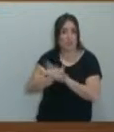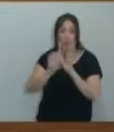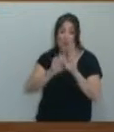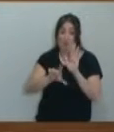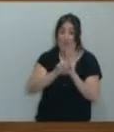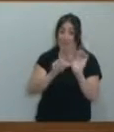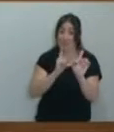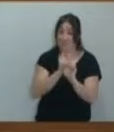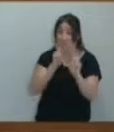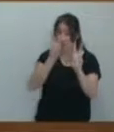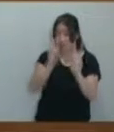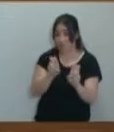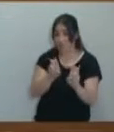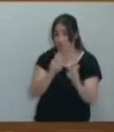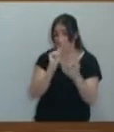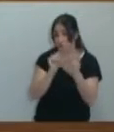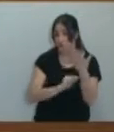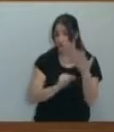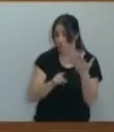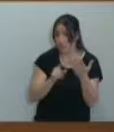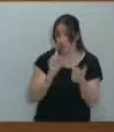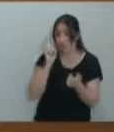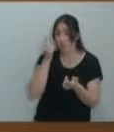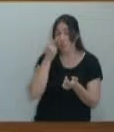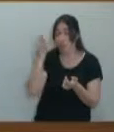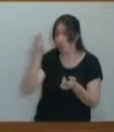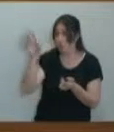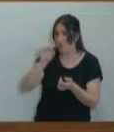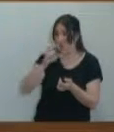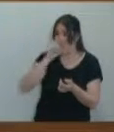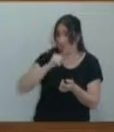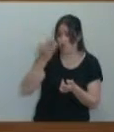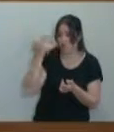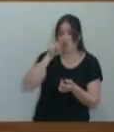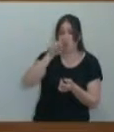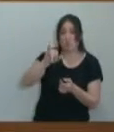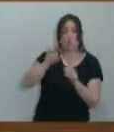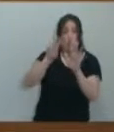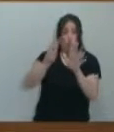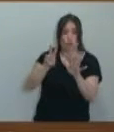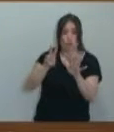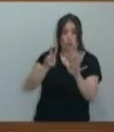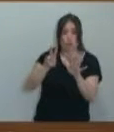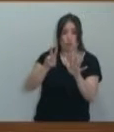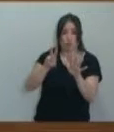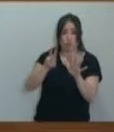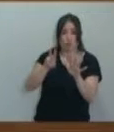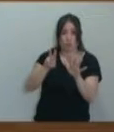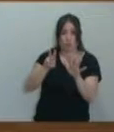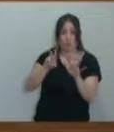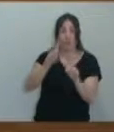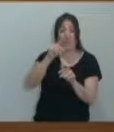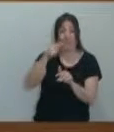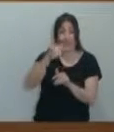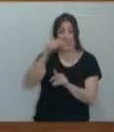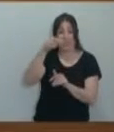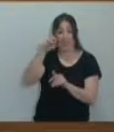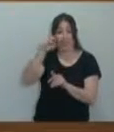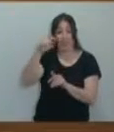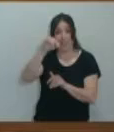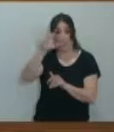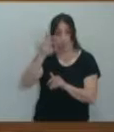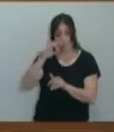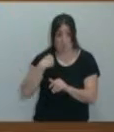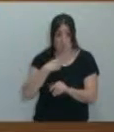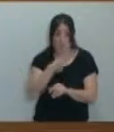contratación ya las había detectado la Unión Europea en el año 2008, en concreto la DG Regio, lo que usted cita, y ya